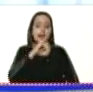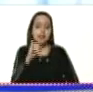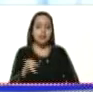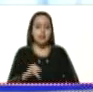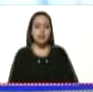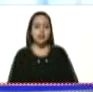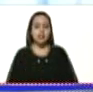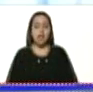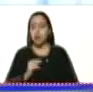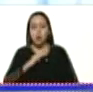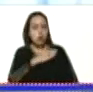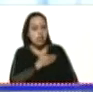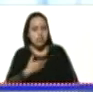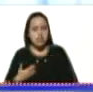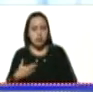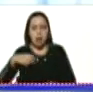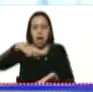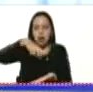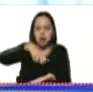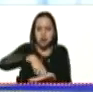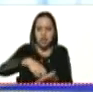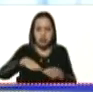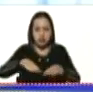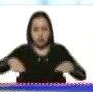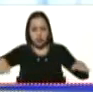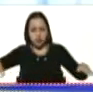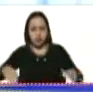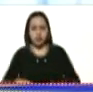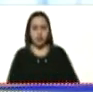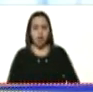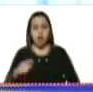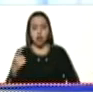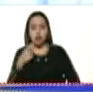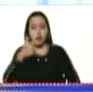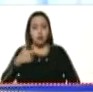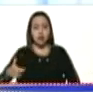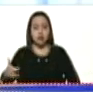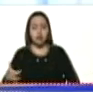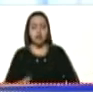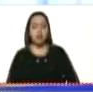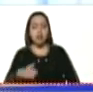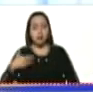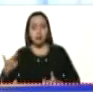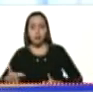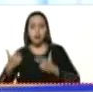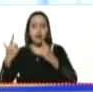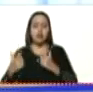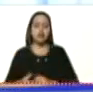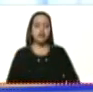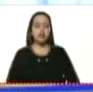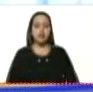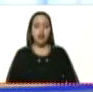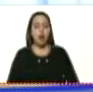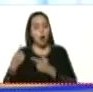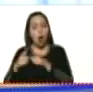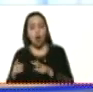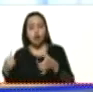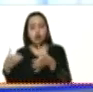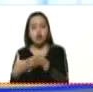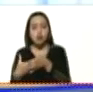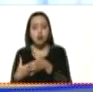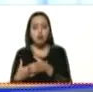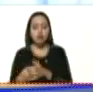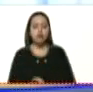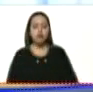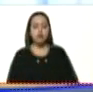una alfombra, privilegio reservado a los mantuanos. Casi 200 años antes que Martin Luther